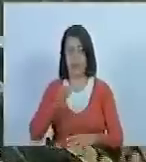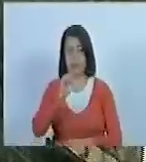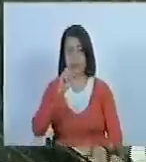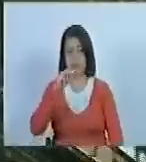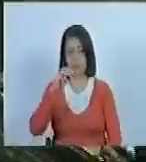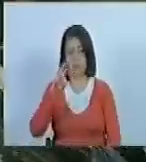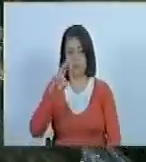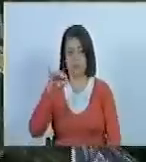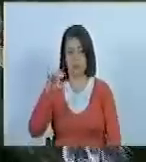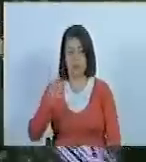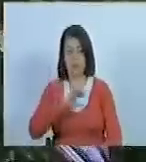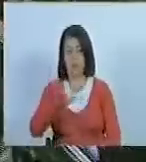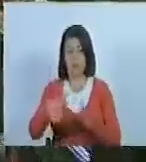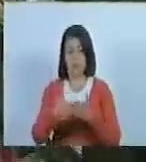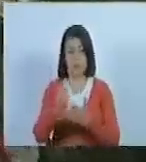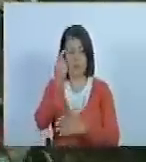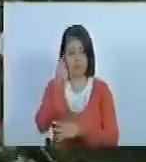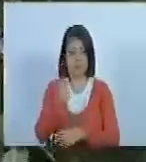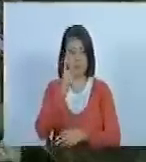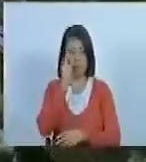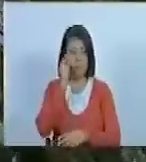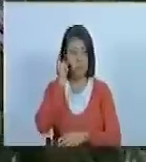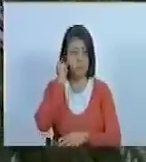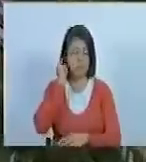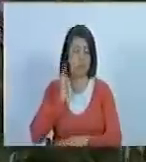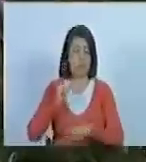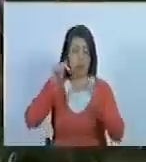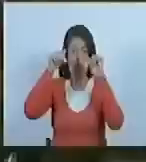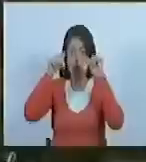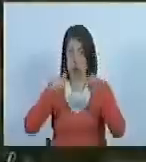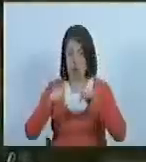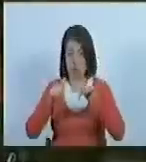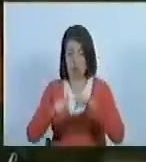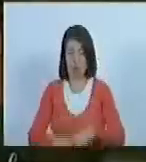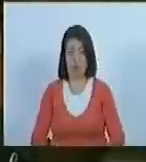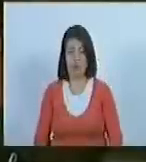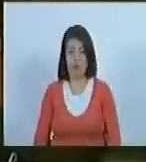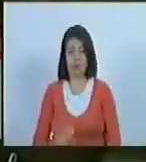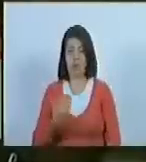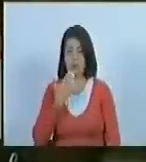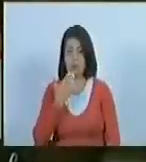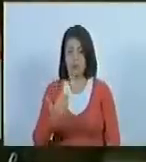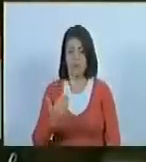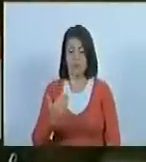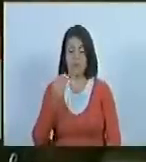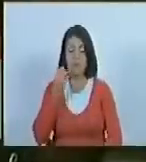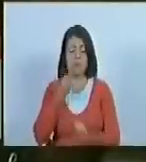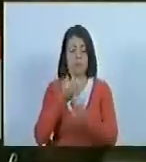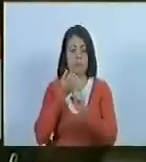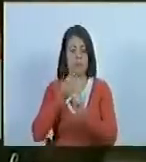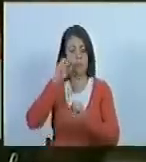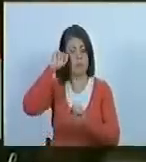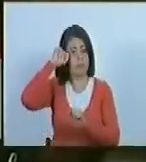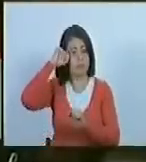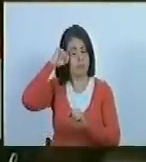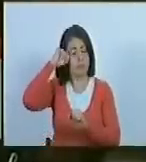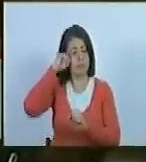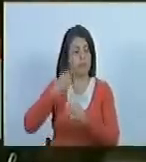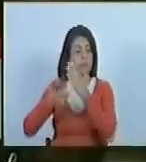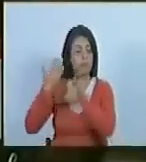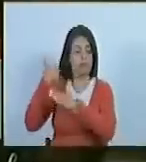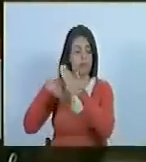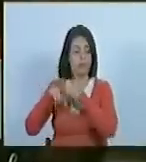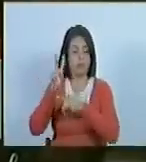América, colegas parlamentarios y parlamentarias. El día de hoy pedí el derecho de palabra para recordar que el